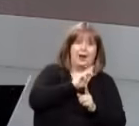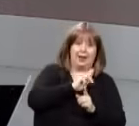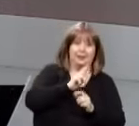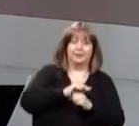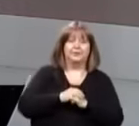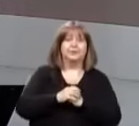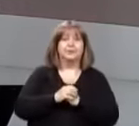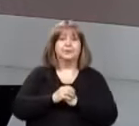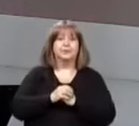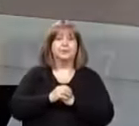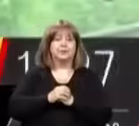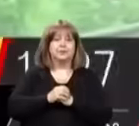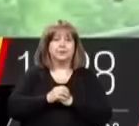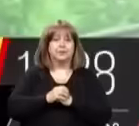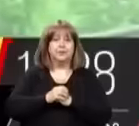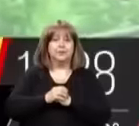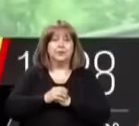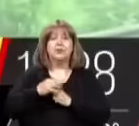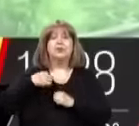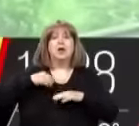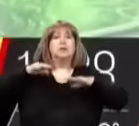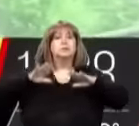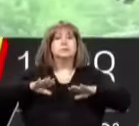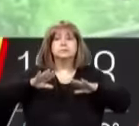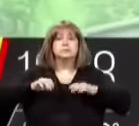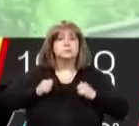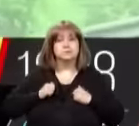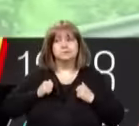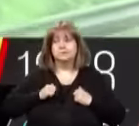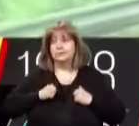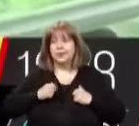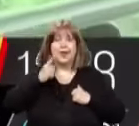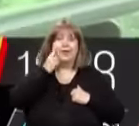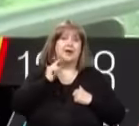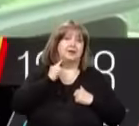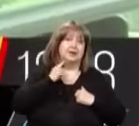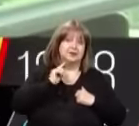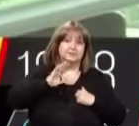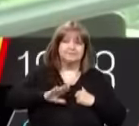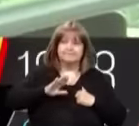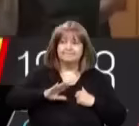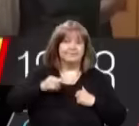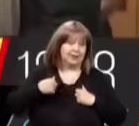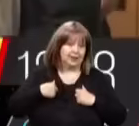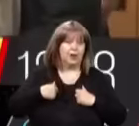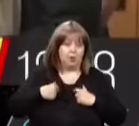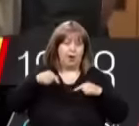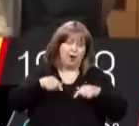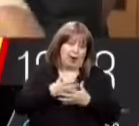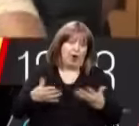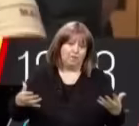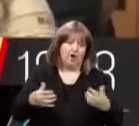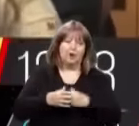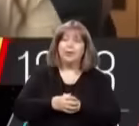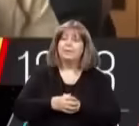el fallo. Tener que esperar hasta el 13, ¿no? Pero bueno, estamos conformes. El hecho que no hayan estado